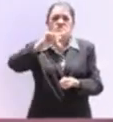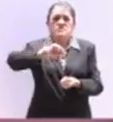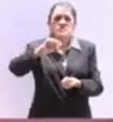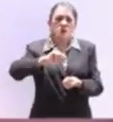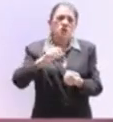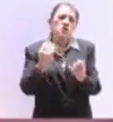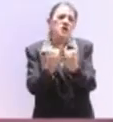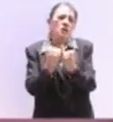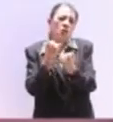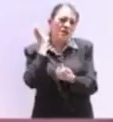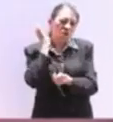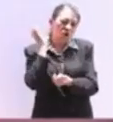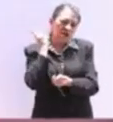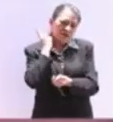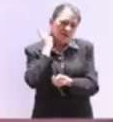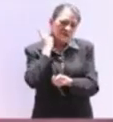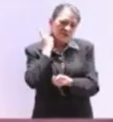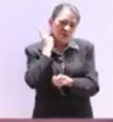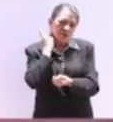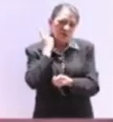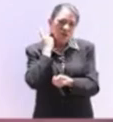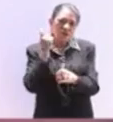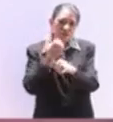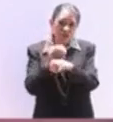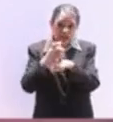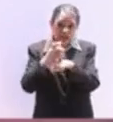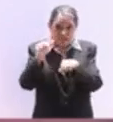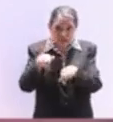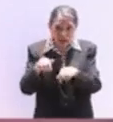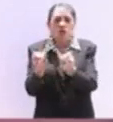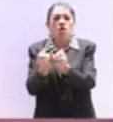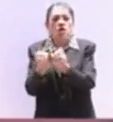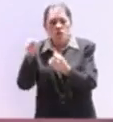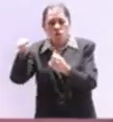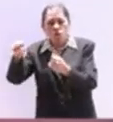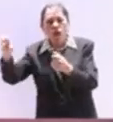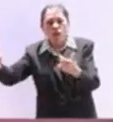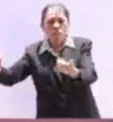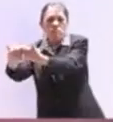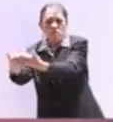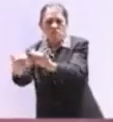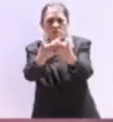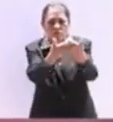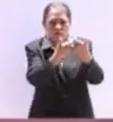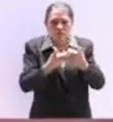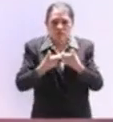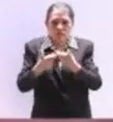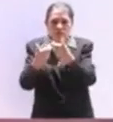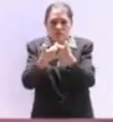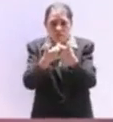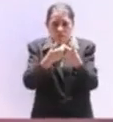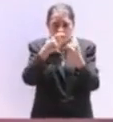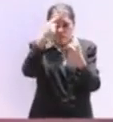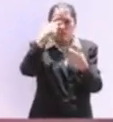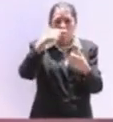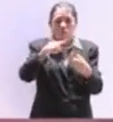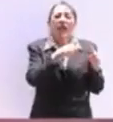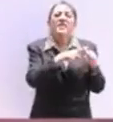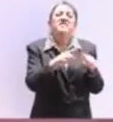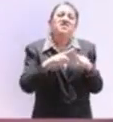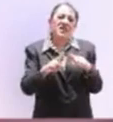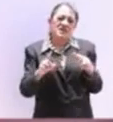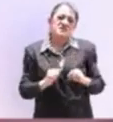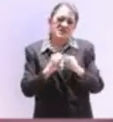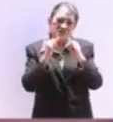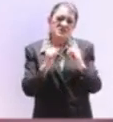del Estado, con recursos de otras dependencias del Estado, con recursos de otras dependencias del